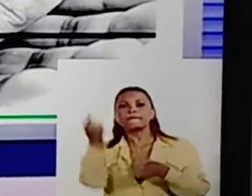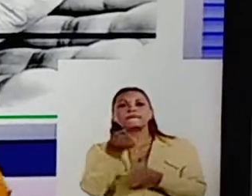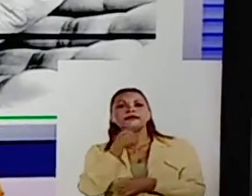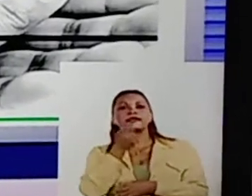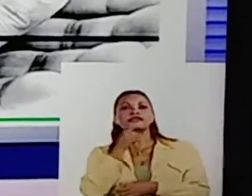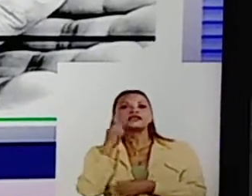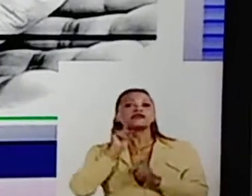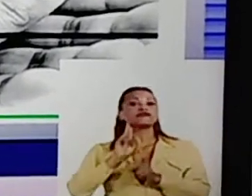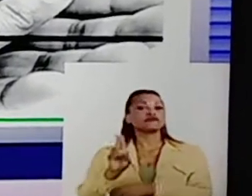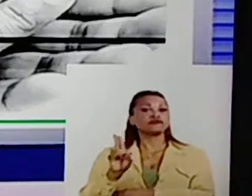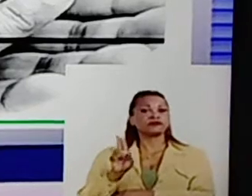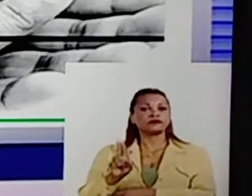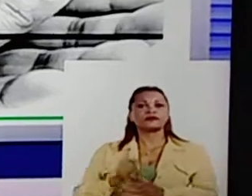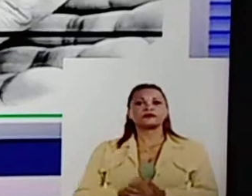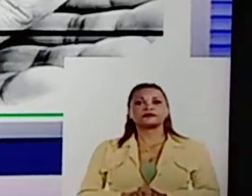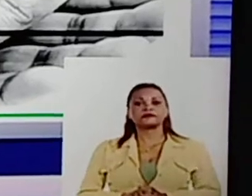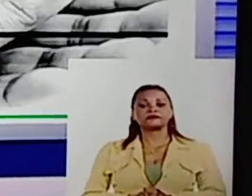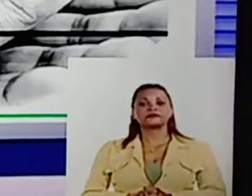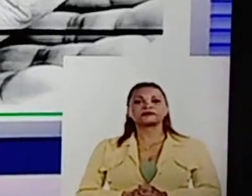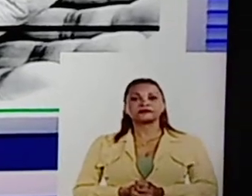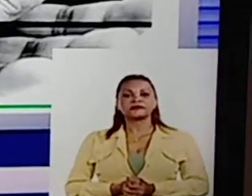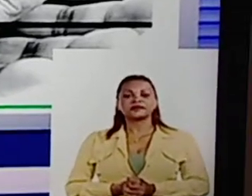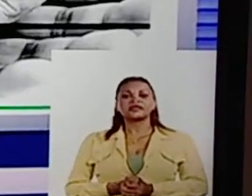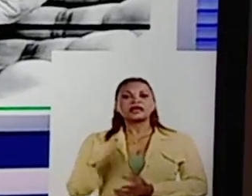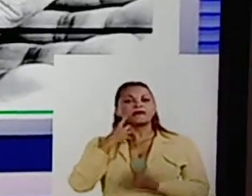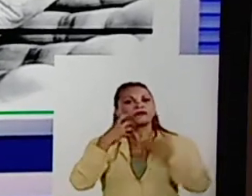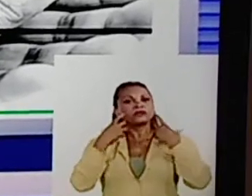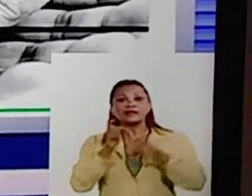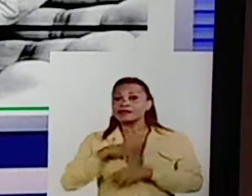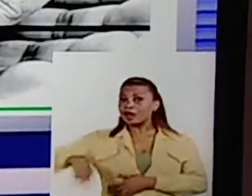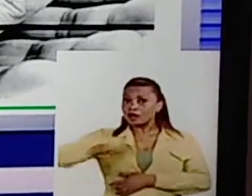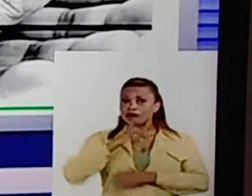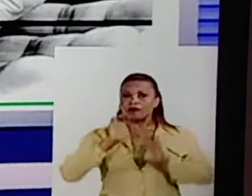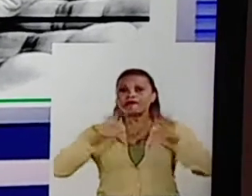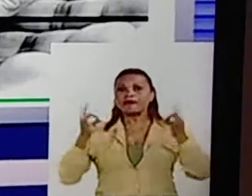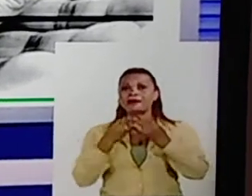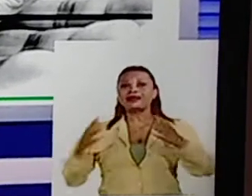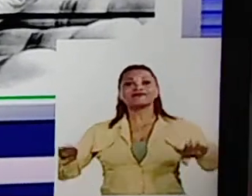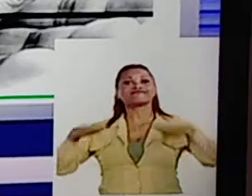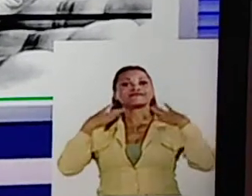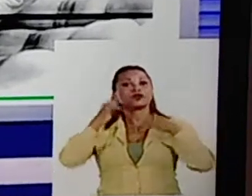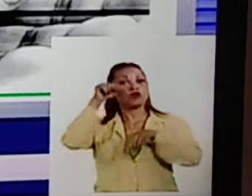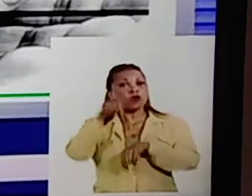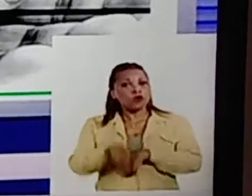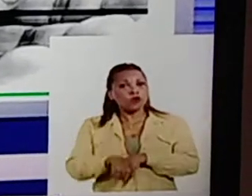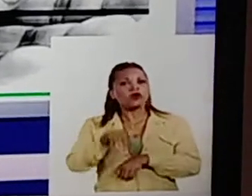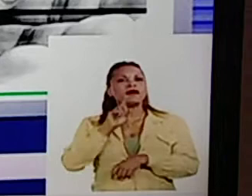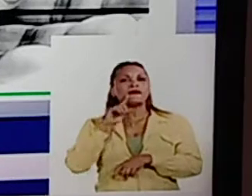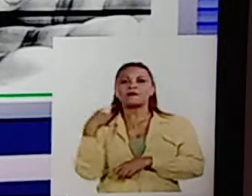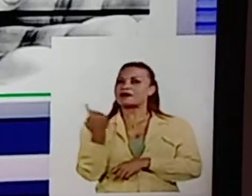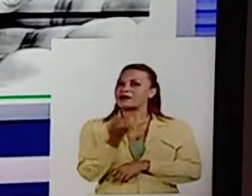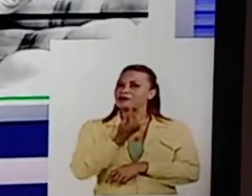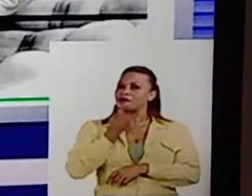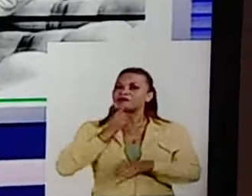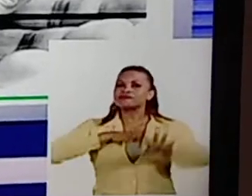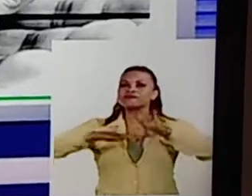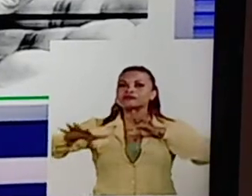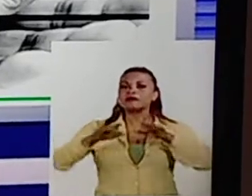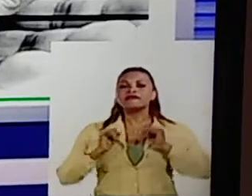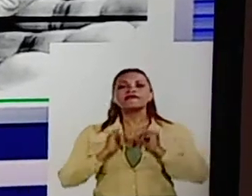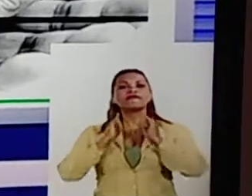Emergencia. Importante que toda la familia se conecte entonces con esta conferencia de prensa, porque ya todo está listo para ofrecer a usted